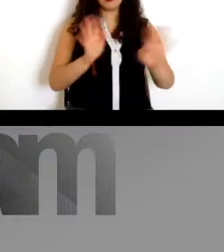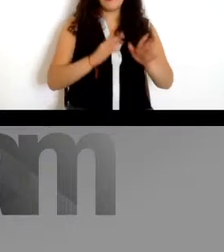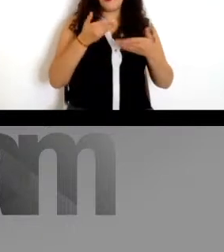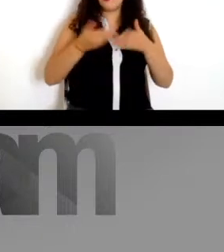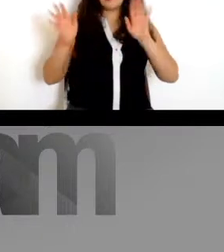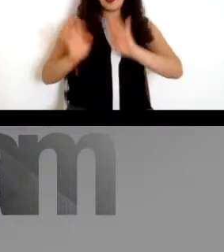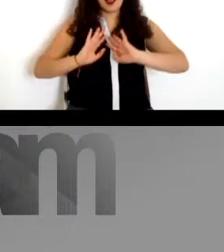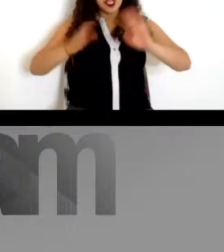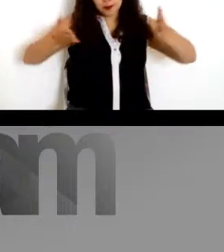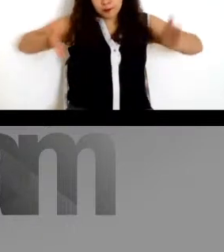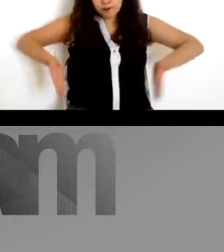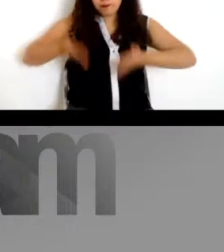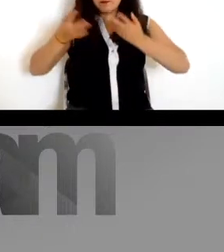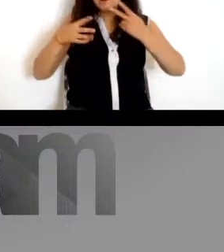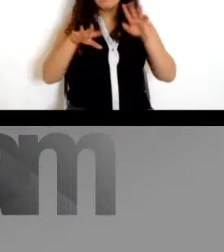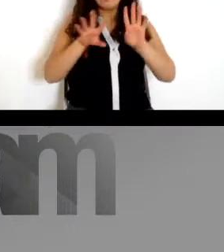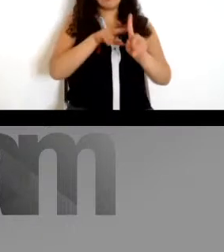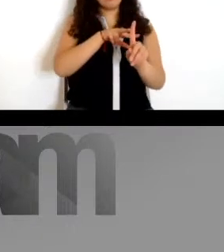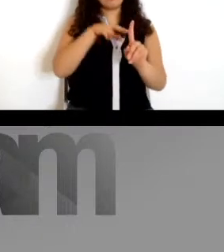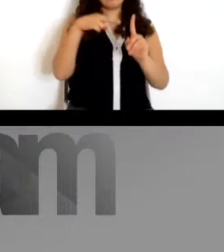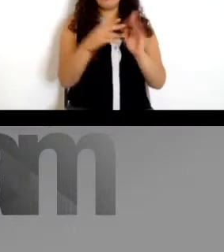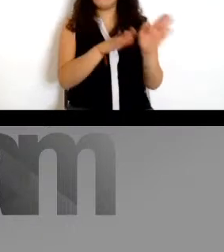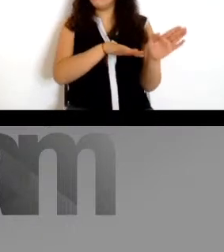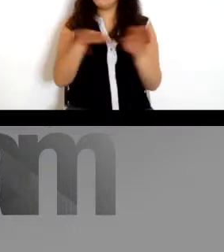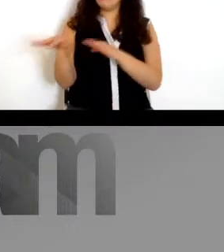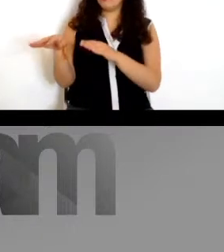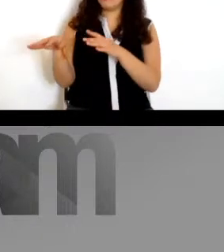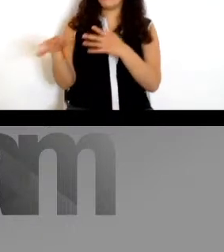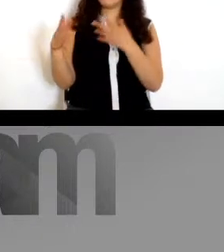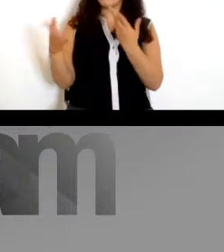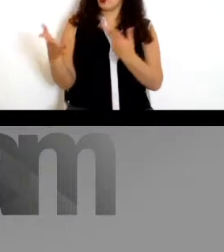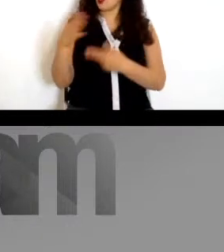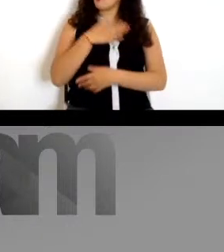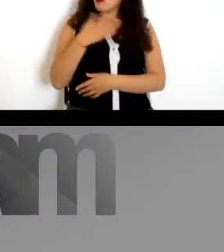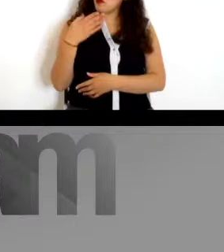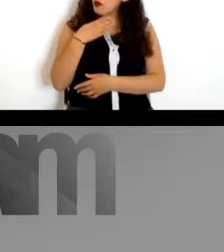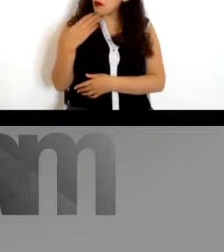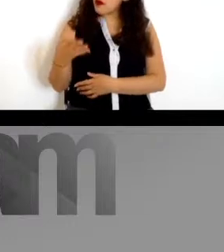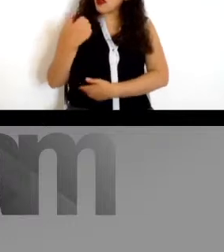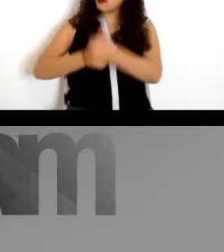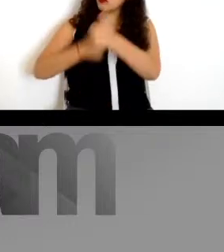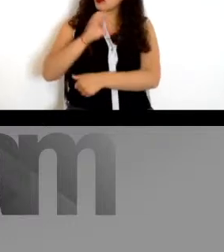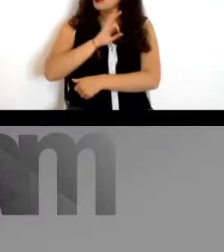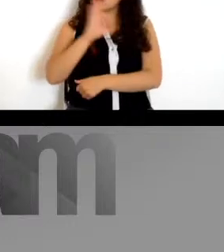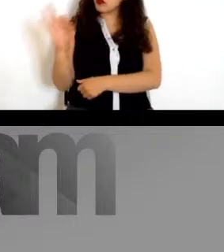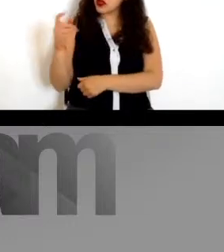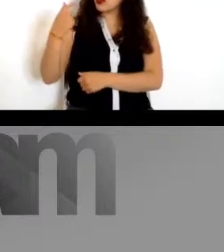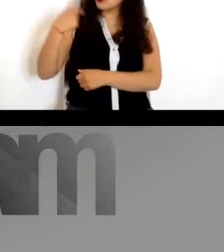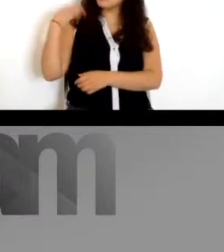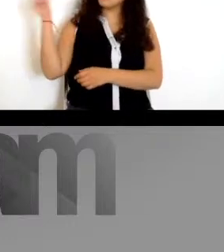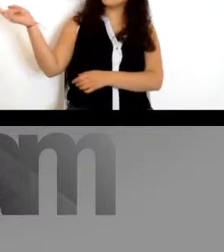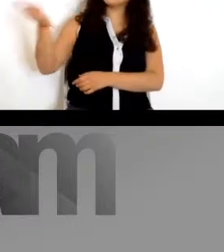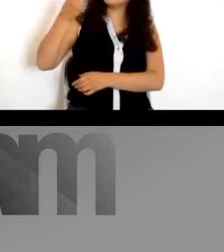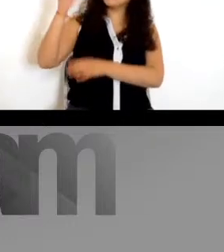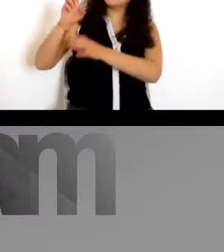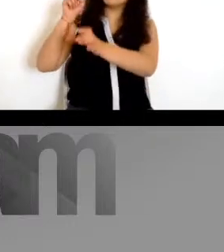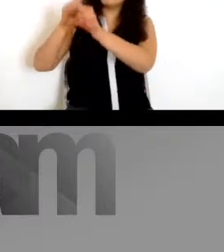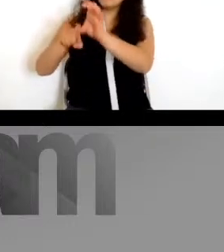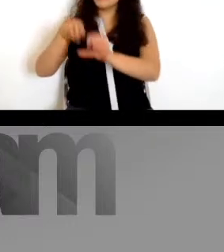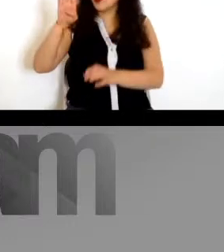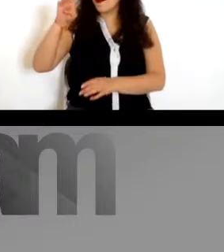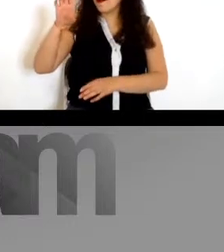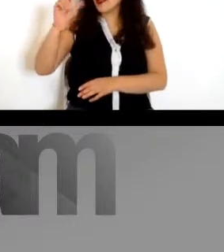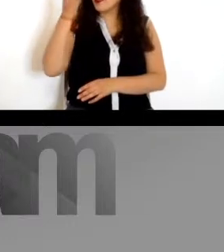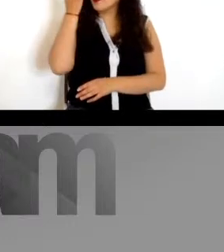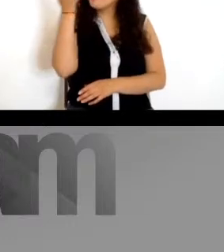ver la oportunidad de formarse profesionalmente, de acercarse a las universidades, de solicitar una beca, de